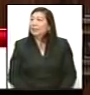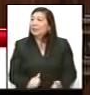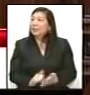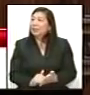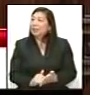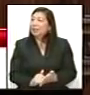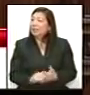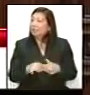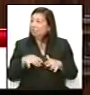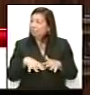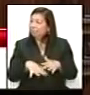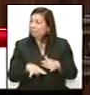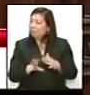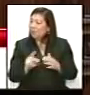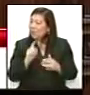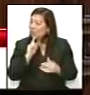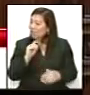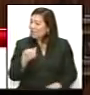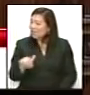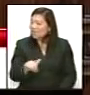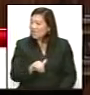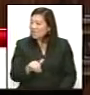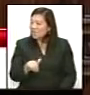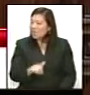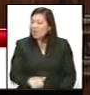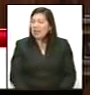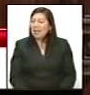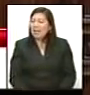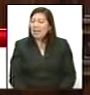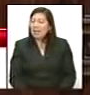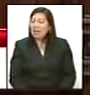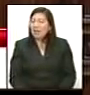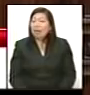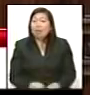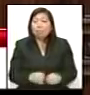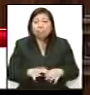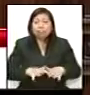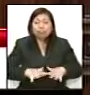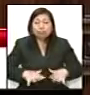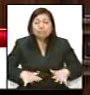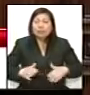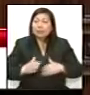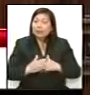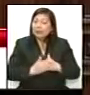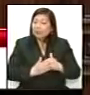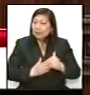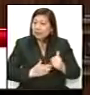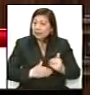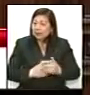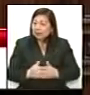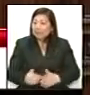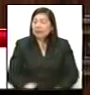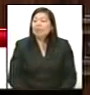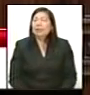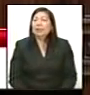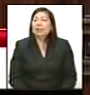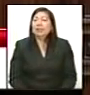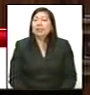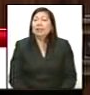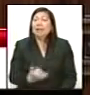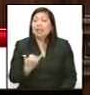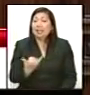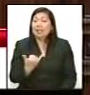los flujos ya no son los mismos y el volumen de construcciones